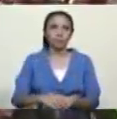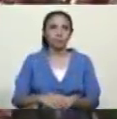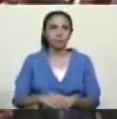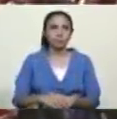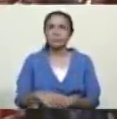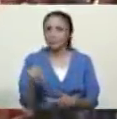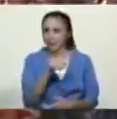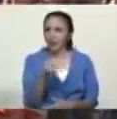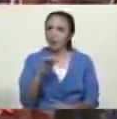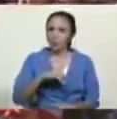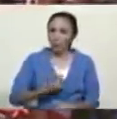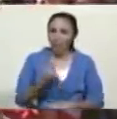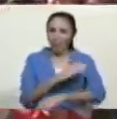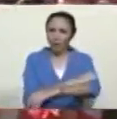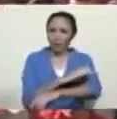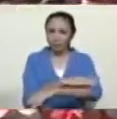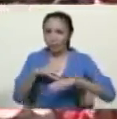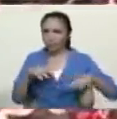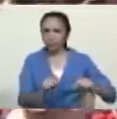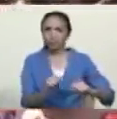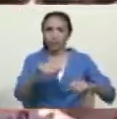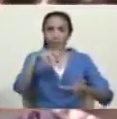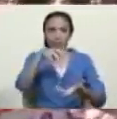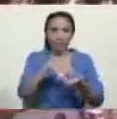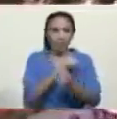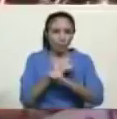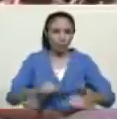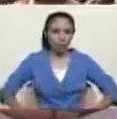¿Será que van a poder algún día? Yo no creo.